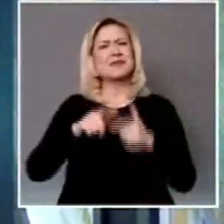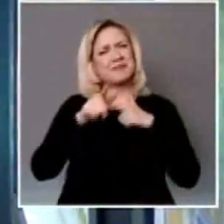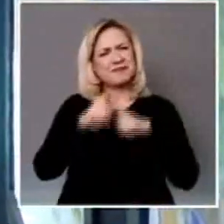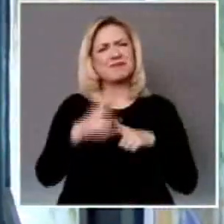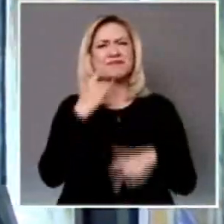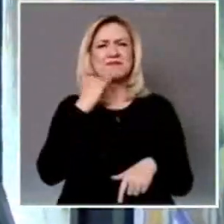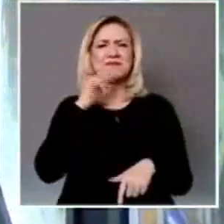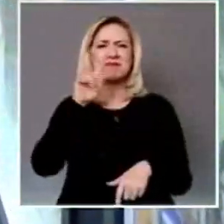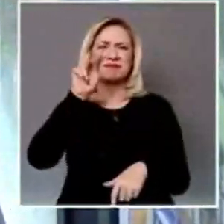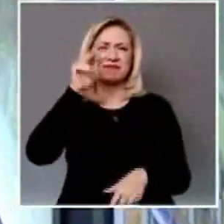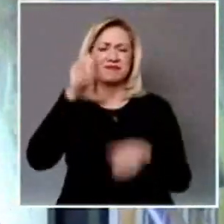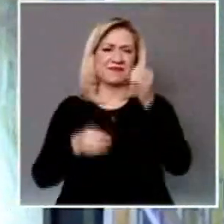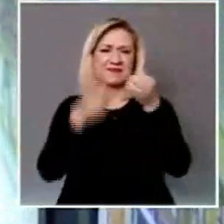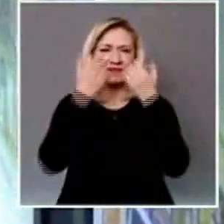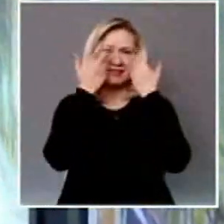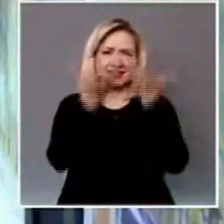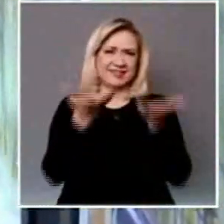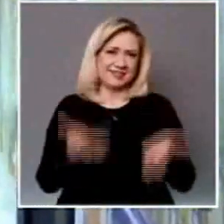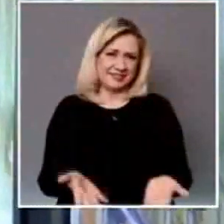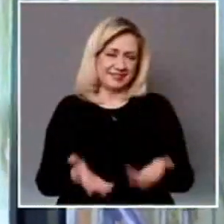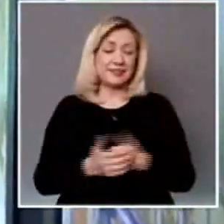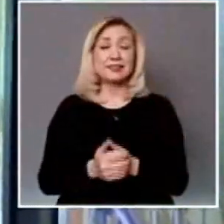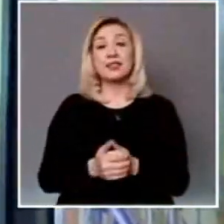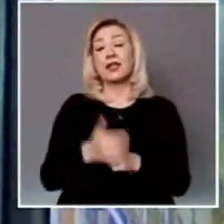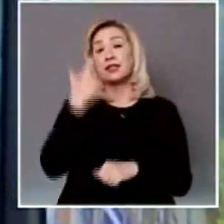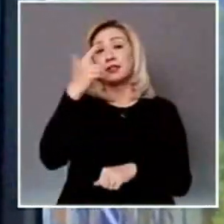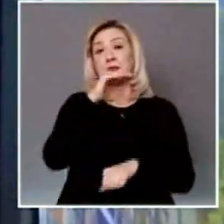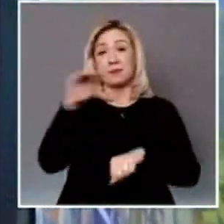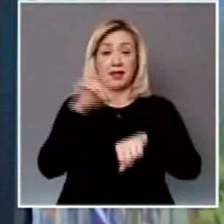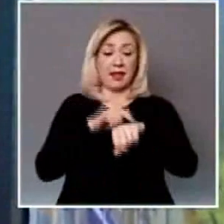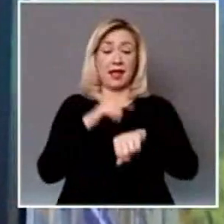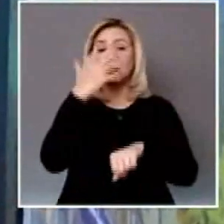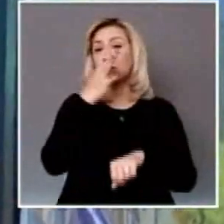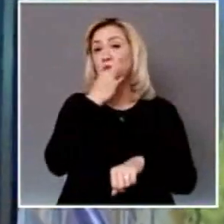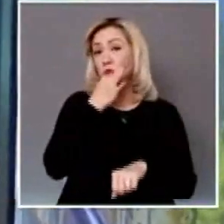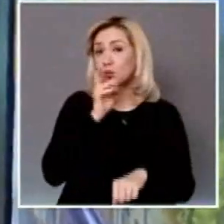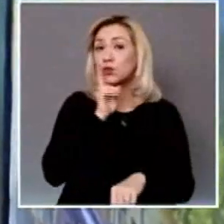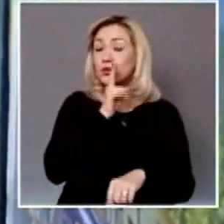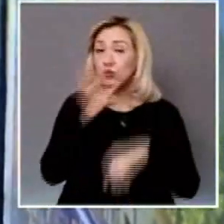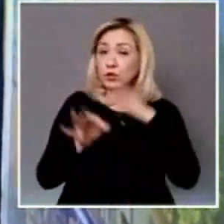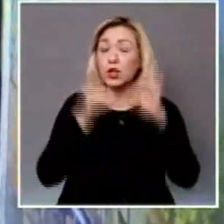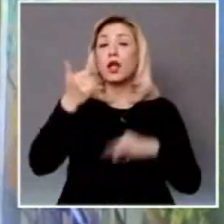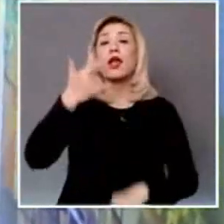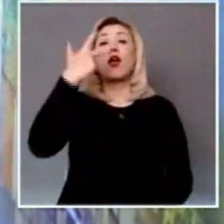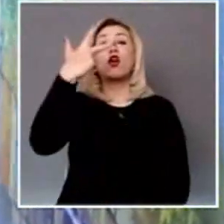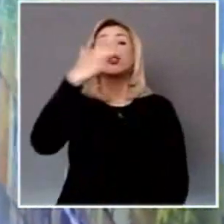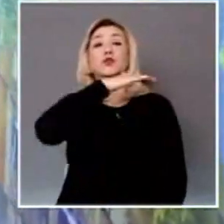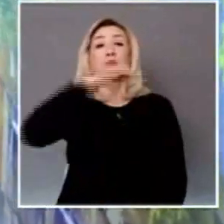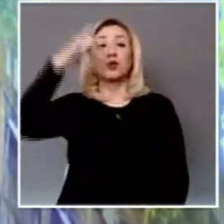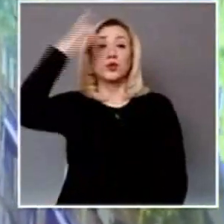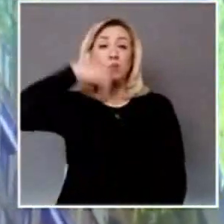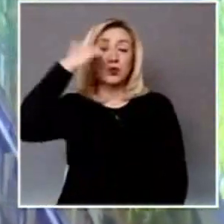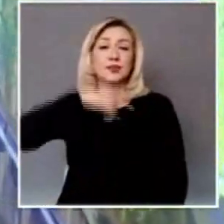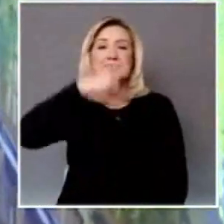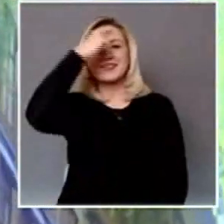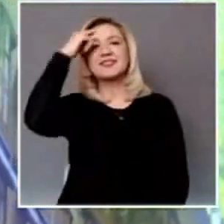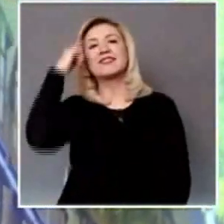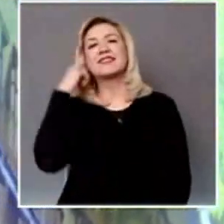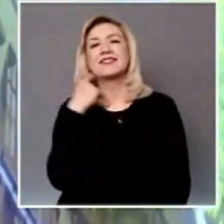Federación y a seguir a las 19:30 horas nuestro avance informativo y a las 8:30 de la noche el noticiero